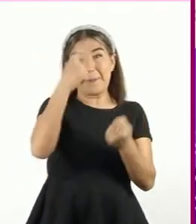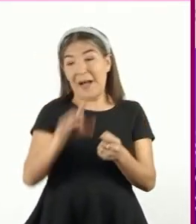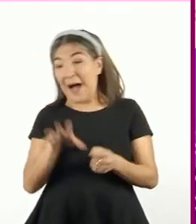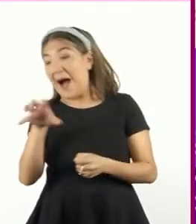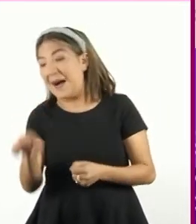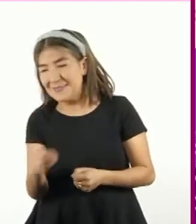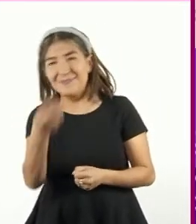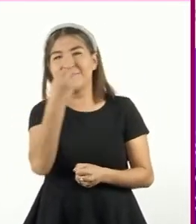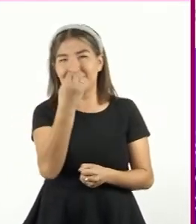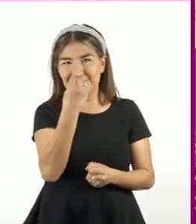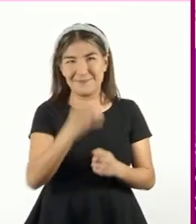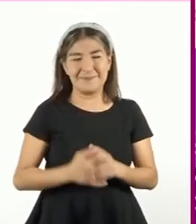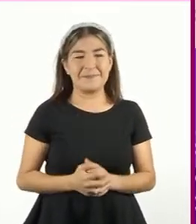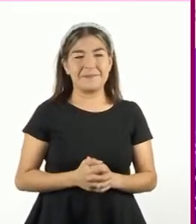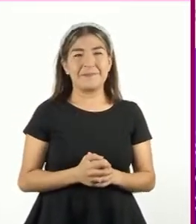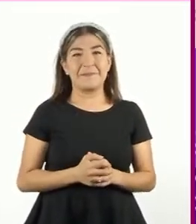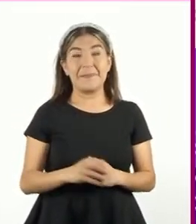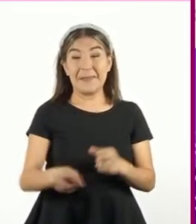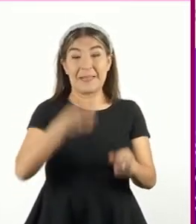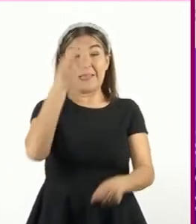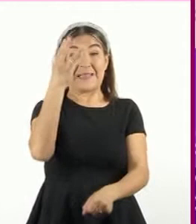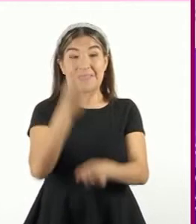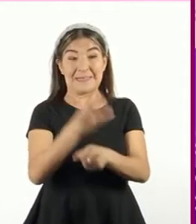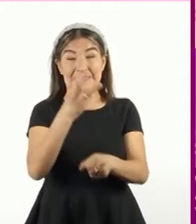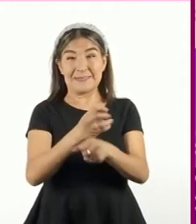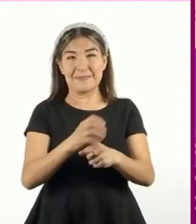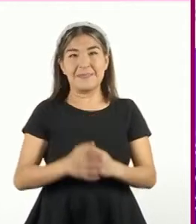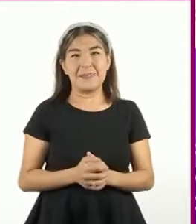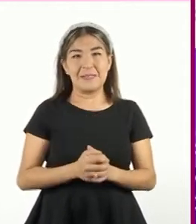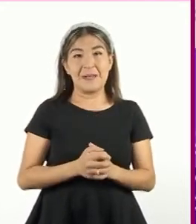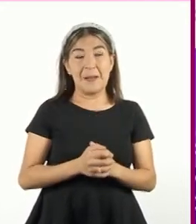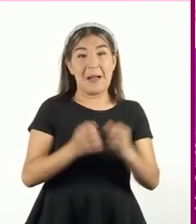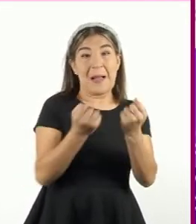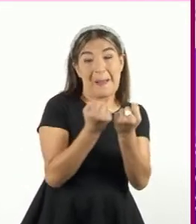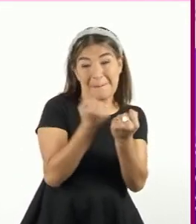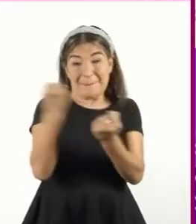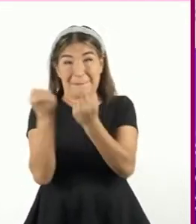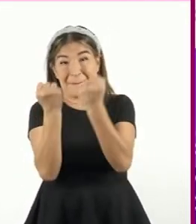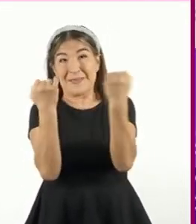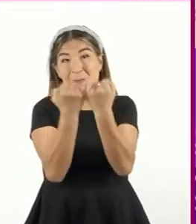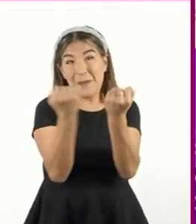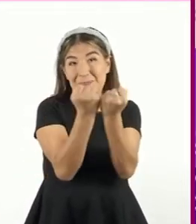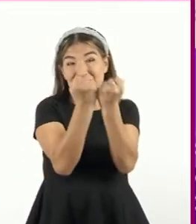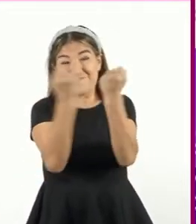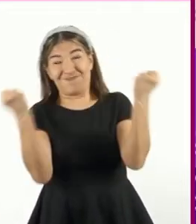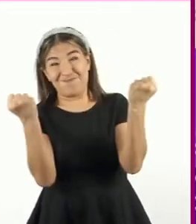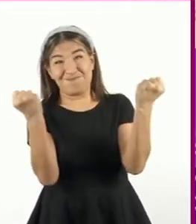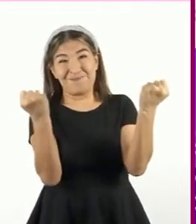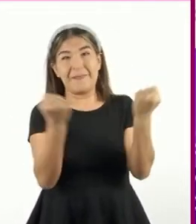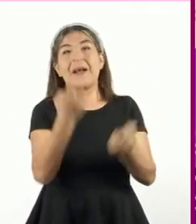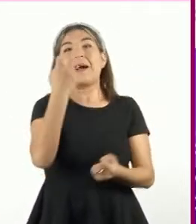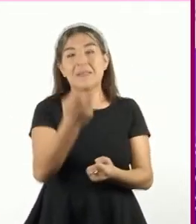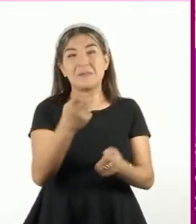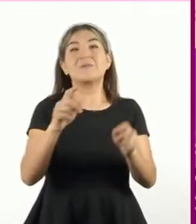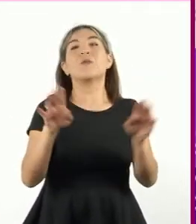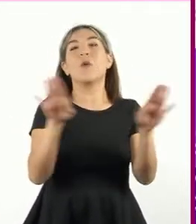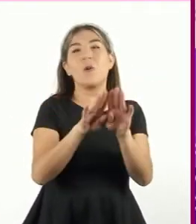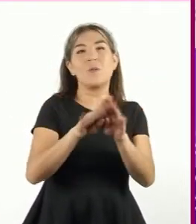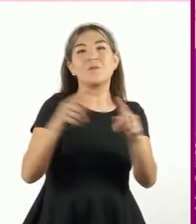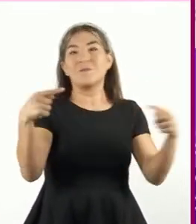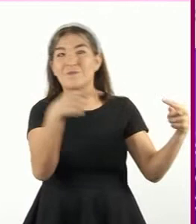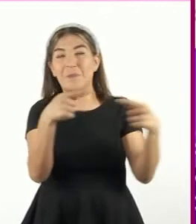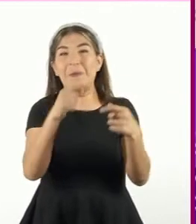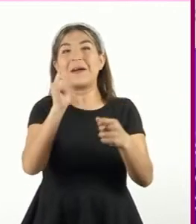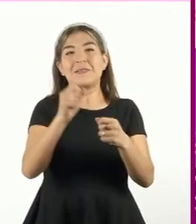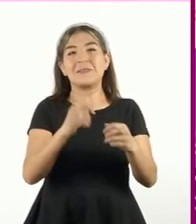ella. Y en la tercera, se jalan uno al otro. Eso es lo que puede pasar si